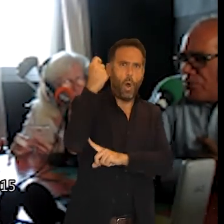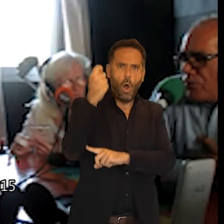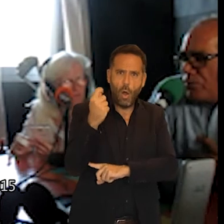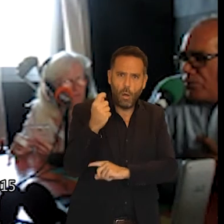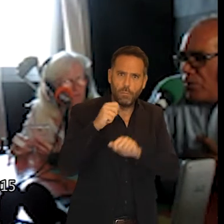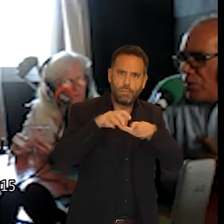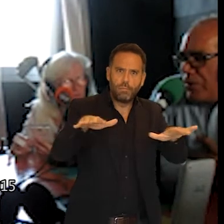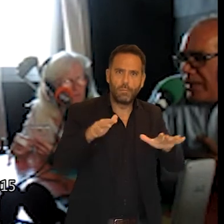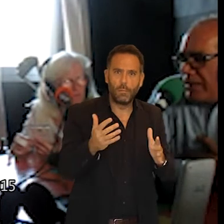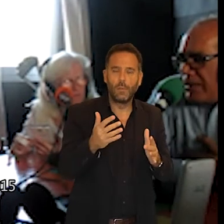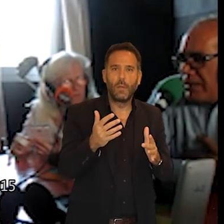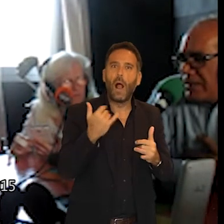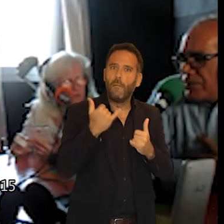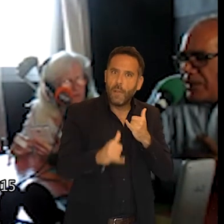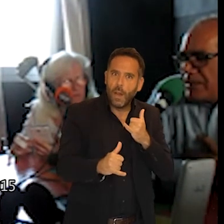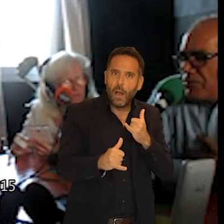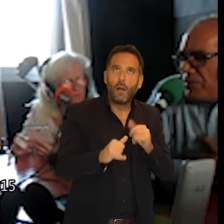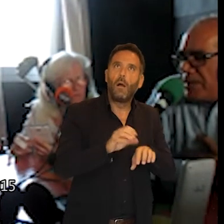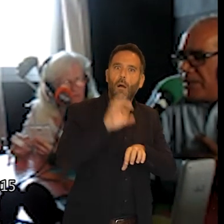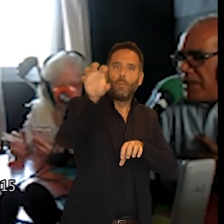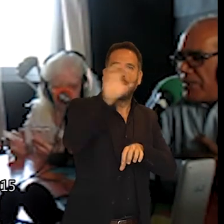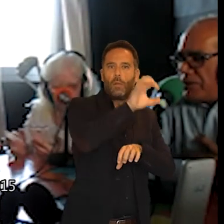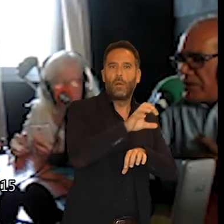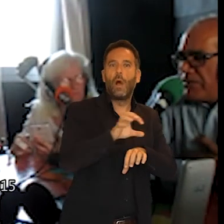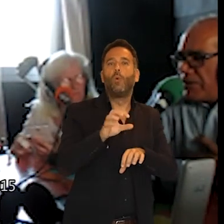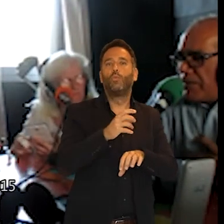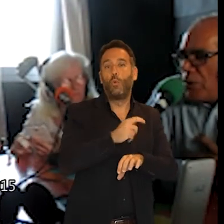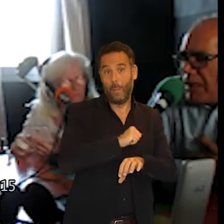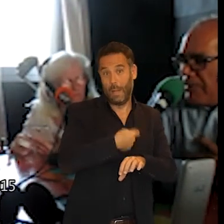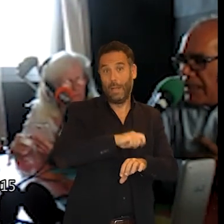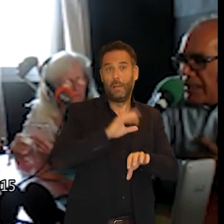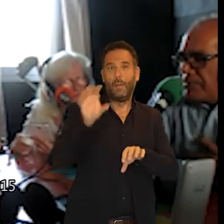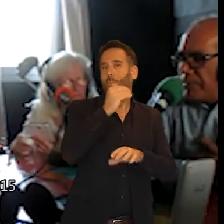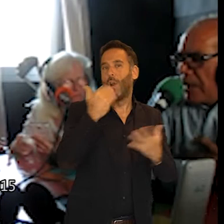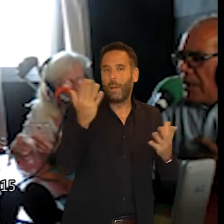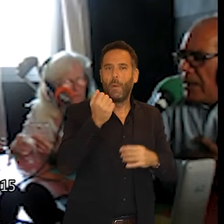ha exportado a otras comunidades autónomas, como por ejemplo Aragón.